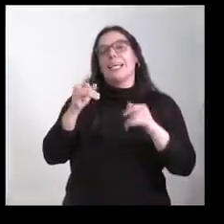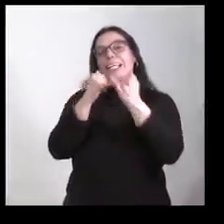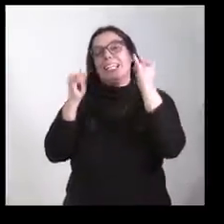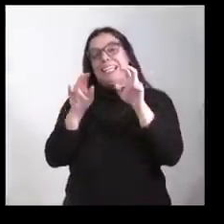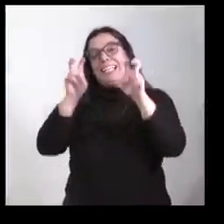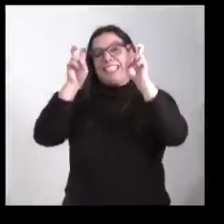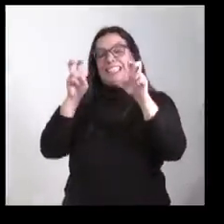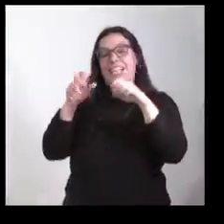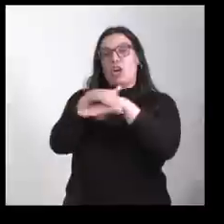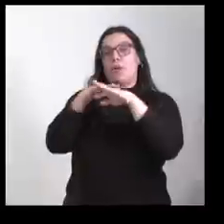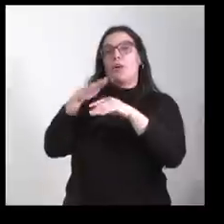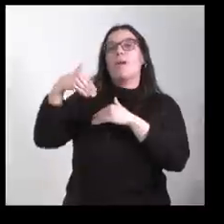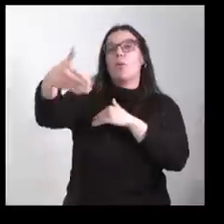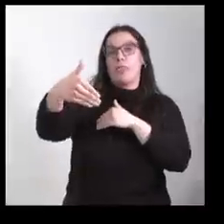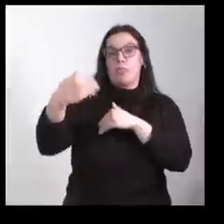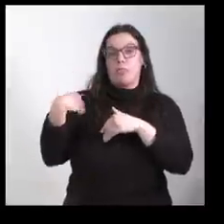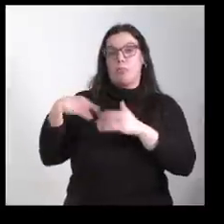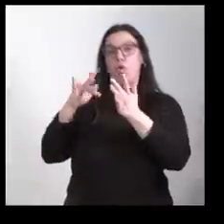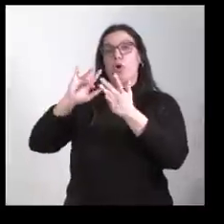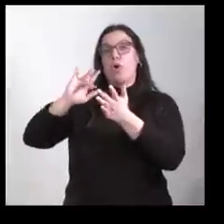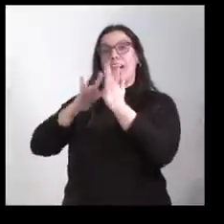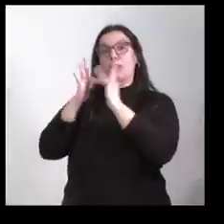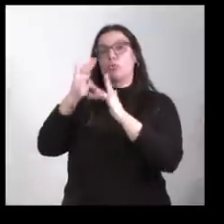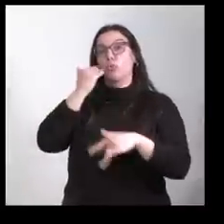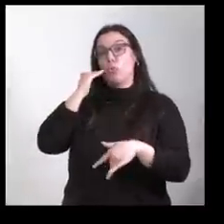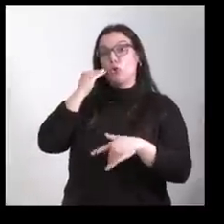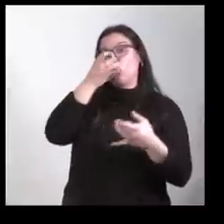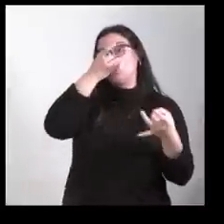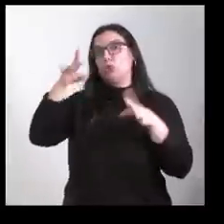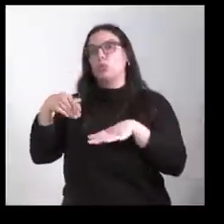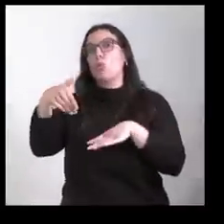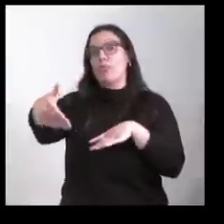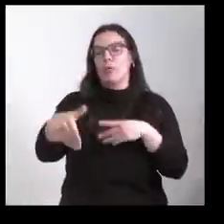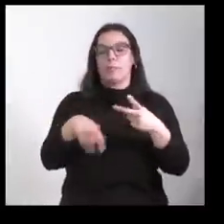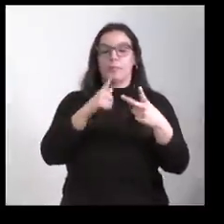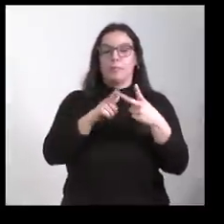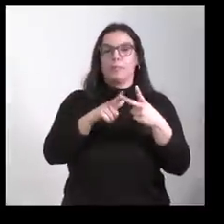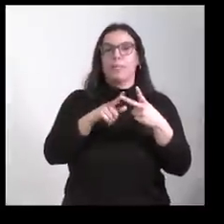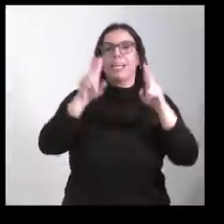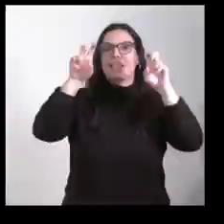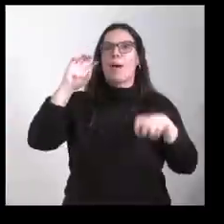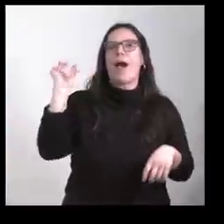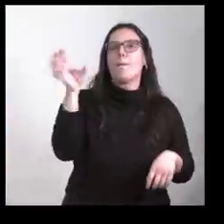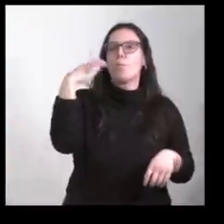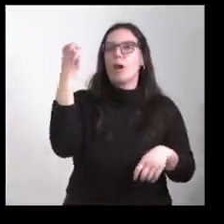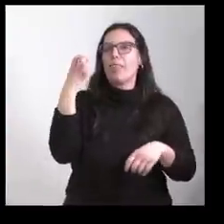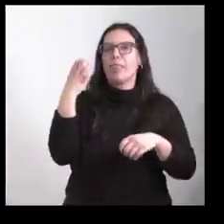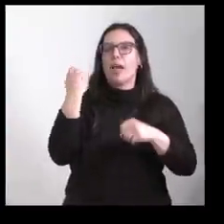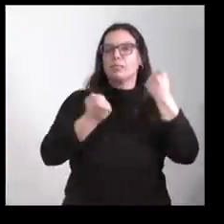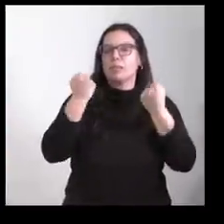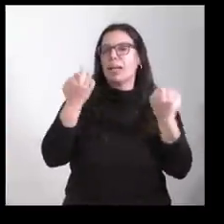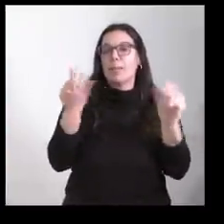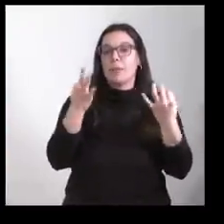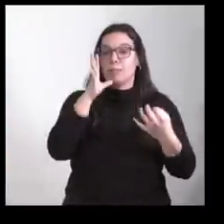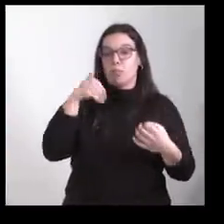sustitución de Jesús Julio carnero Y qué pasa con las ambulancias porque se hizo un nuevo